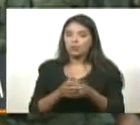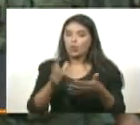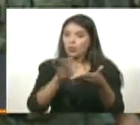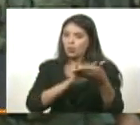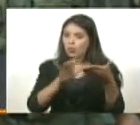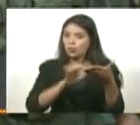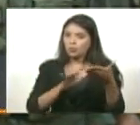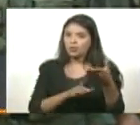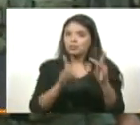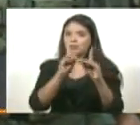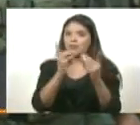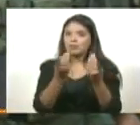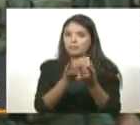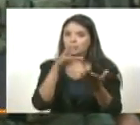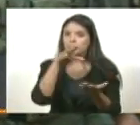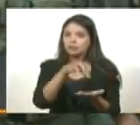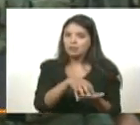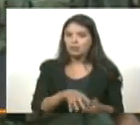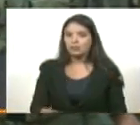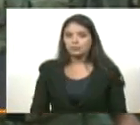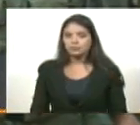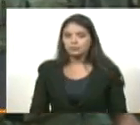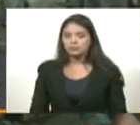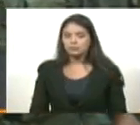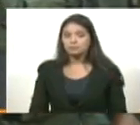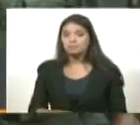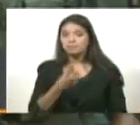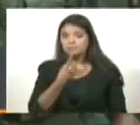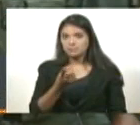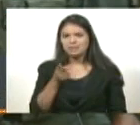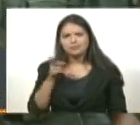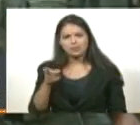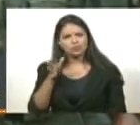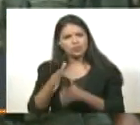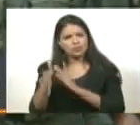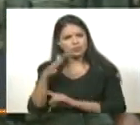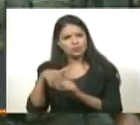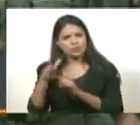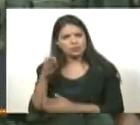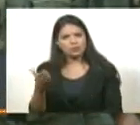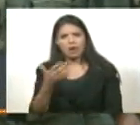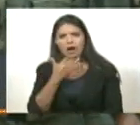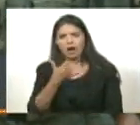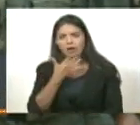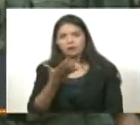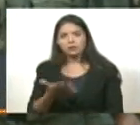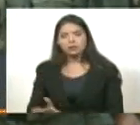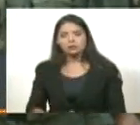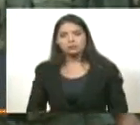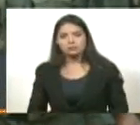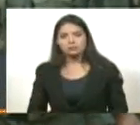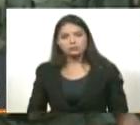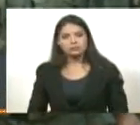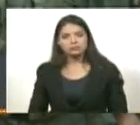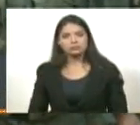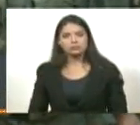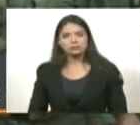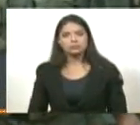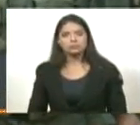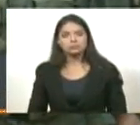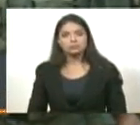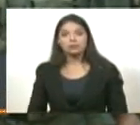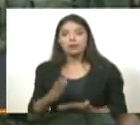en un comunicado del Departamento de Estado, se hace mención de ese evento, un evento que tuvo lugar en el